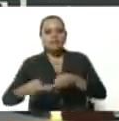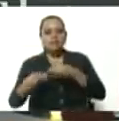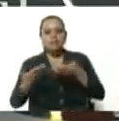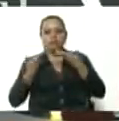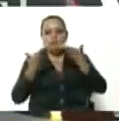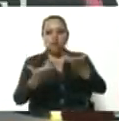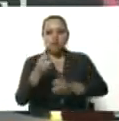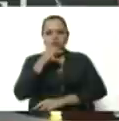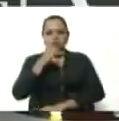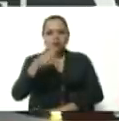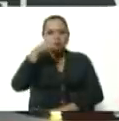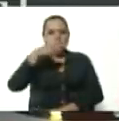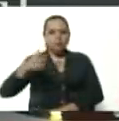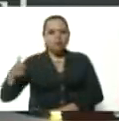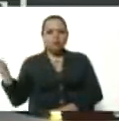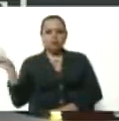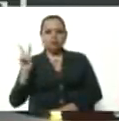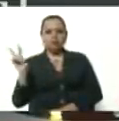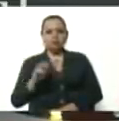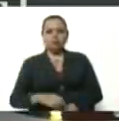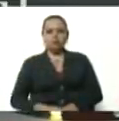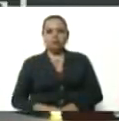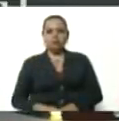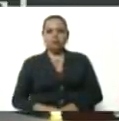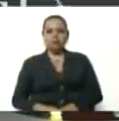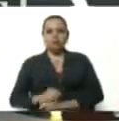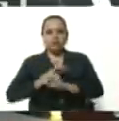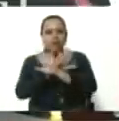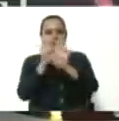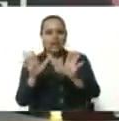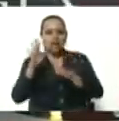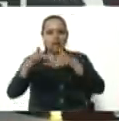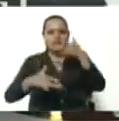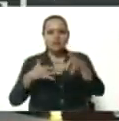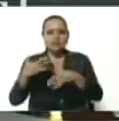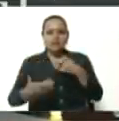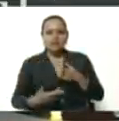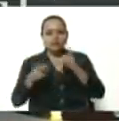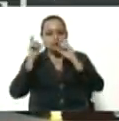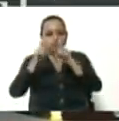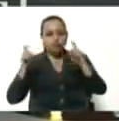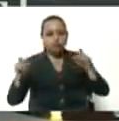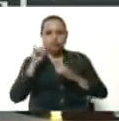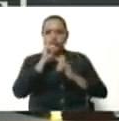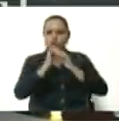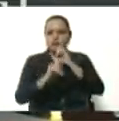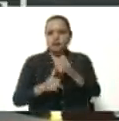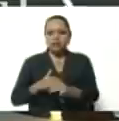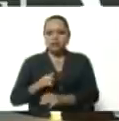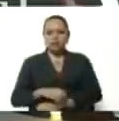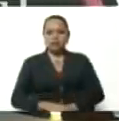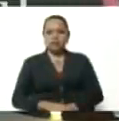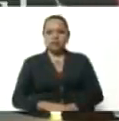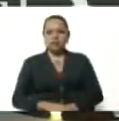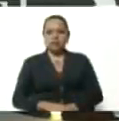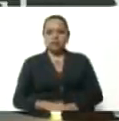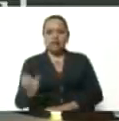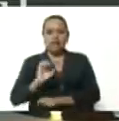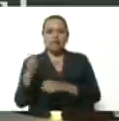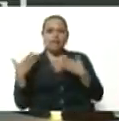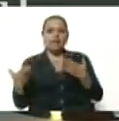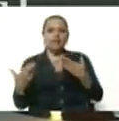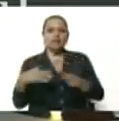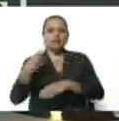informado a toda la población venezolana, al detalle, todas estas jornadas pedagógicas, informativas, de alerta que hemos